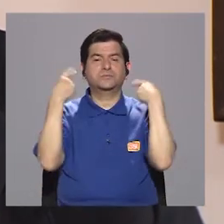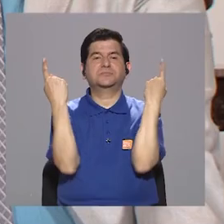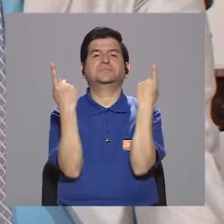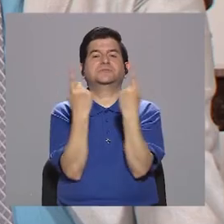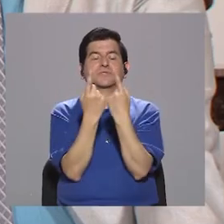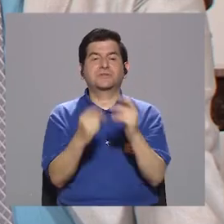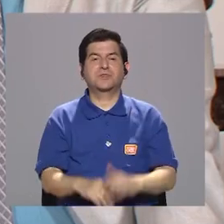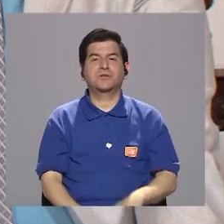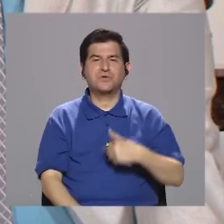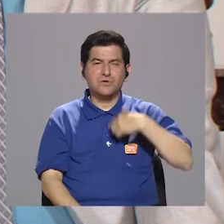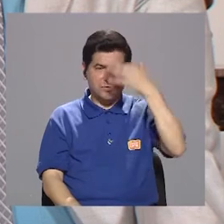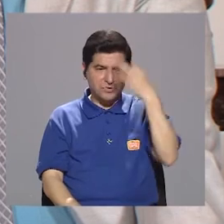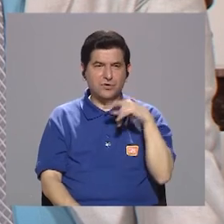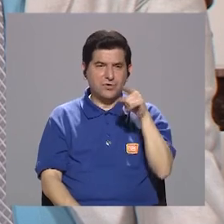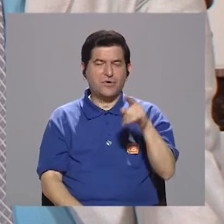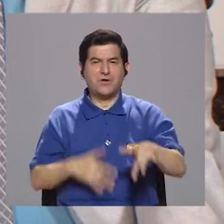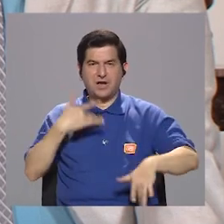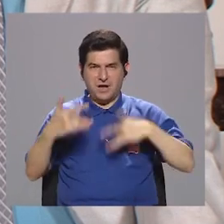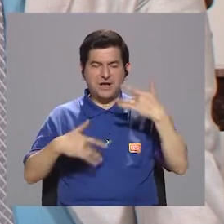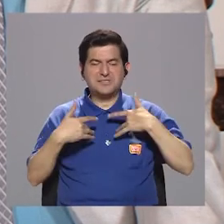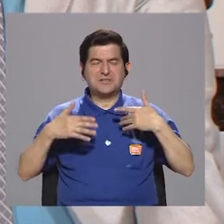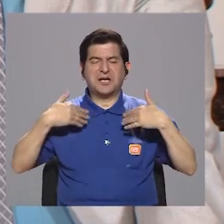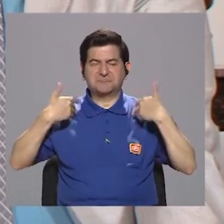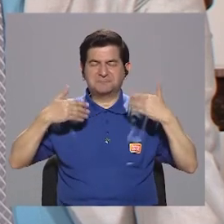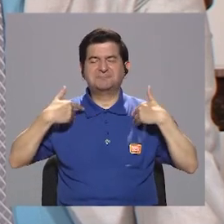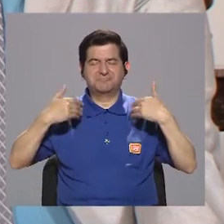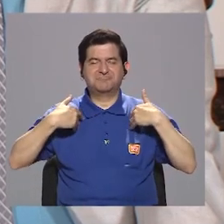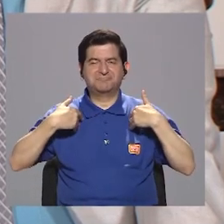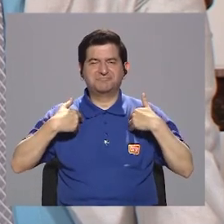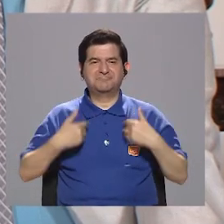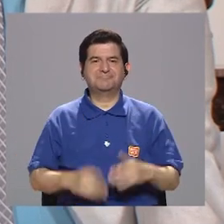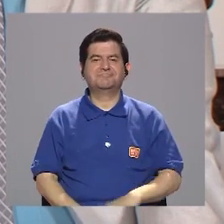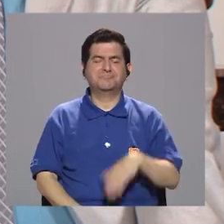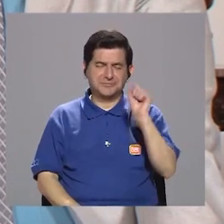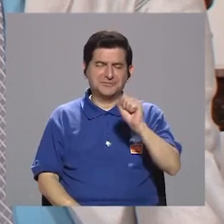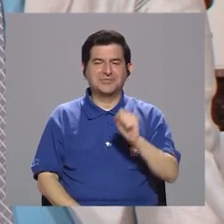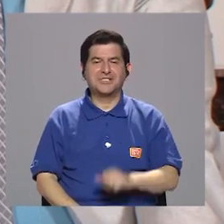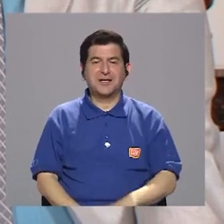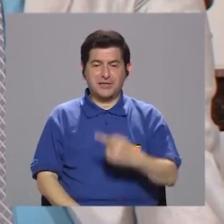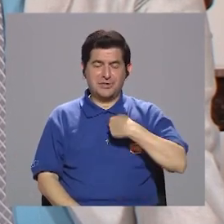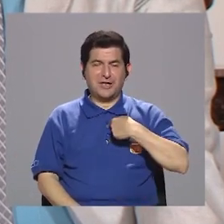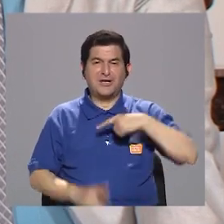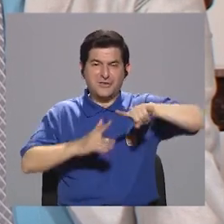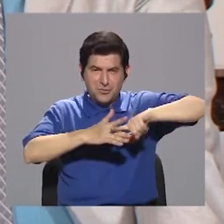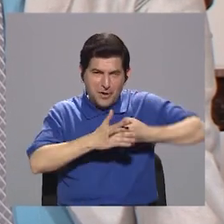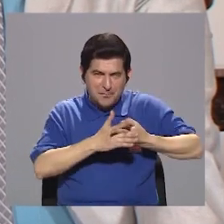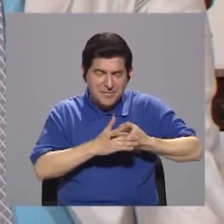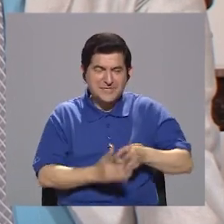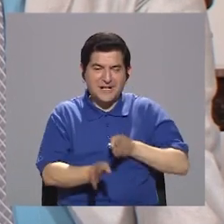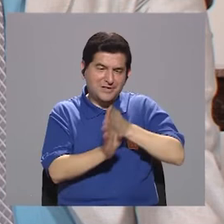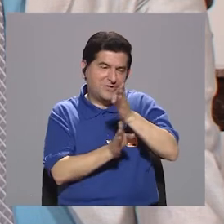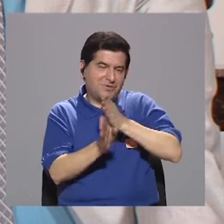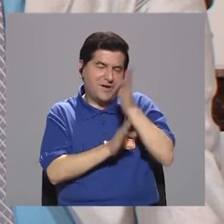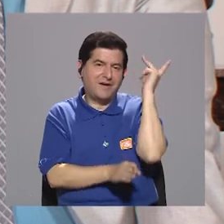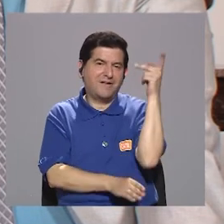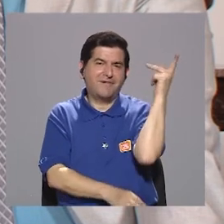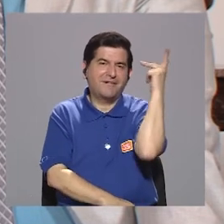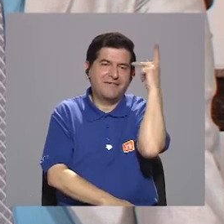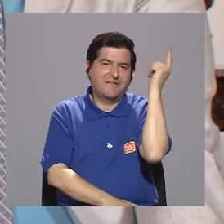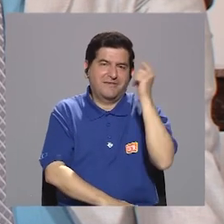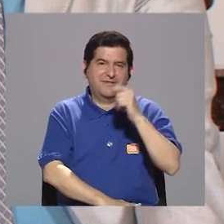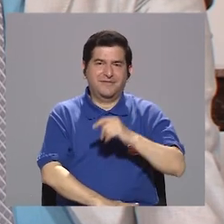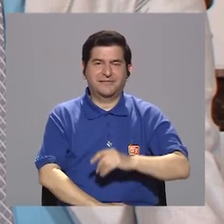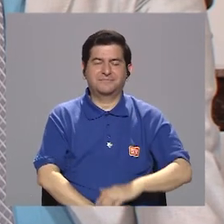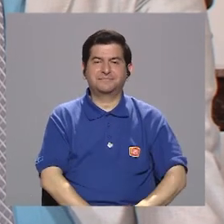partido, me parece que él se sentía contento y feliz de que yo estaba empezando una carrera política.